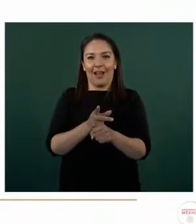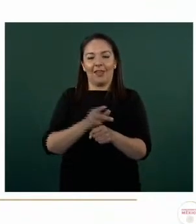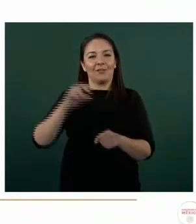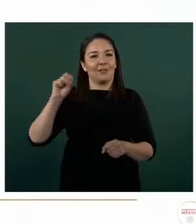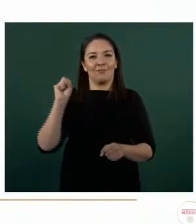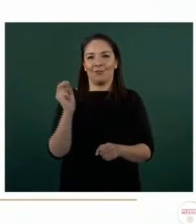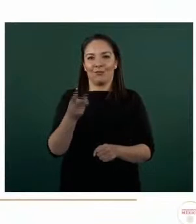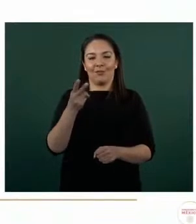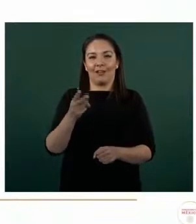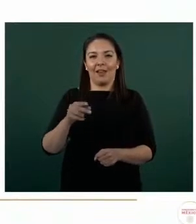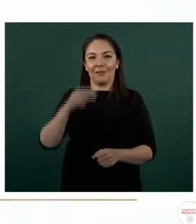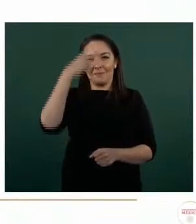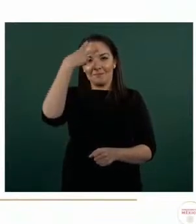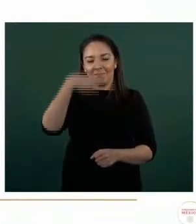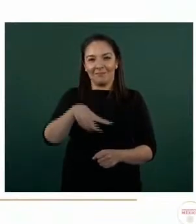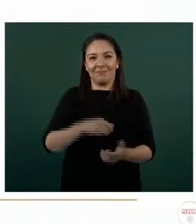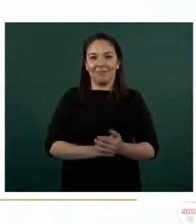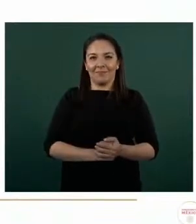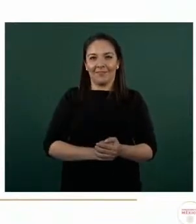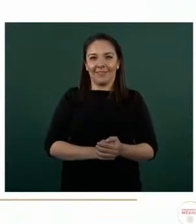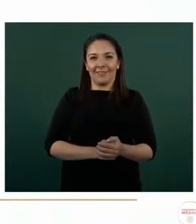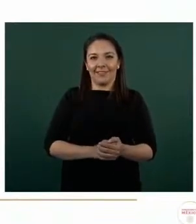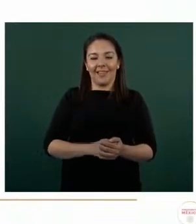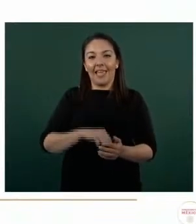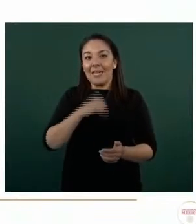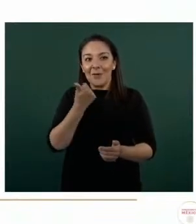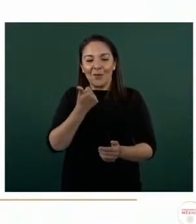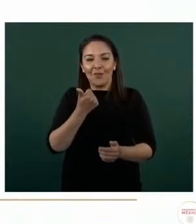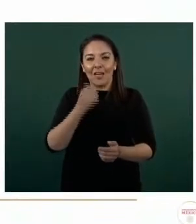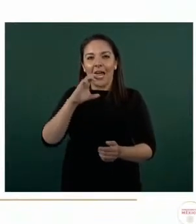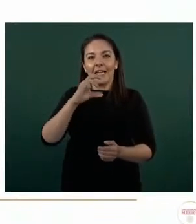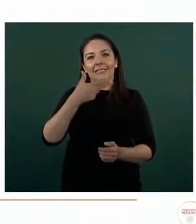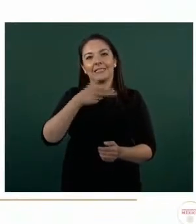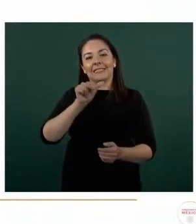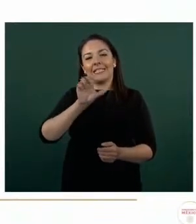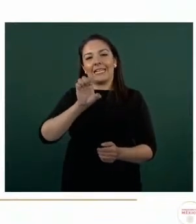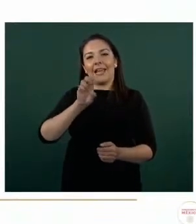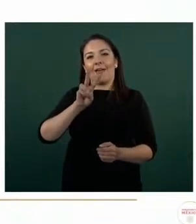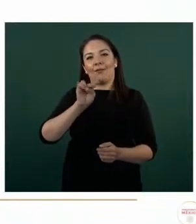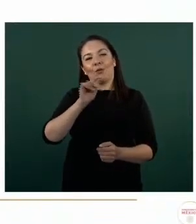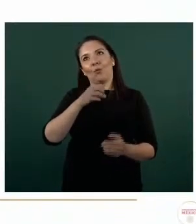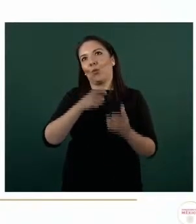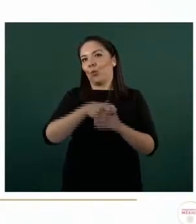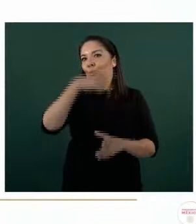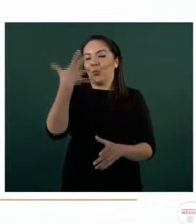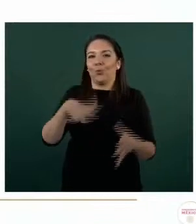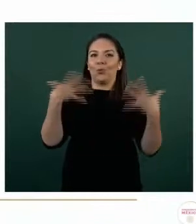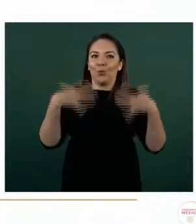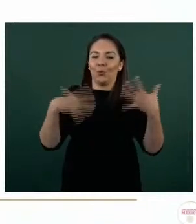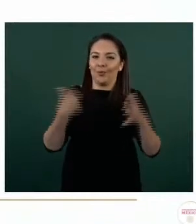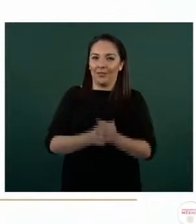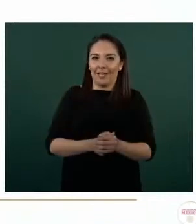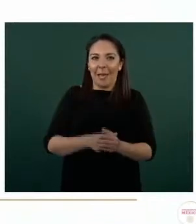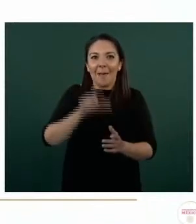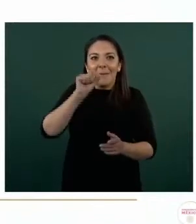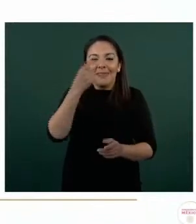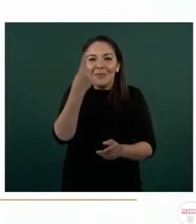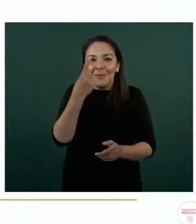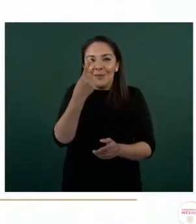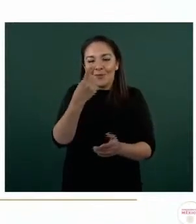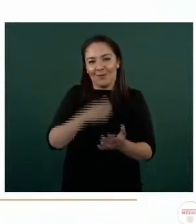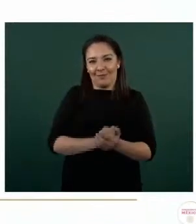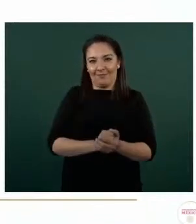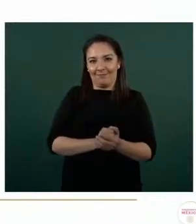cara, 21.99 León, Guanajuato, de Chevron. ¿Qué pasó, paisanos? Muy careros. 21.99 de